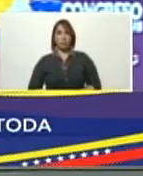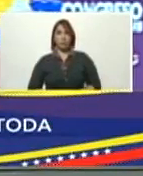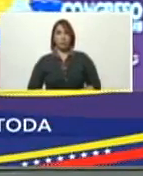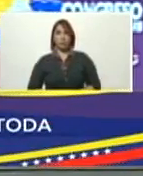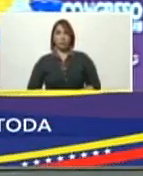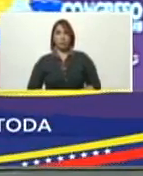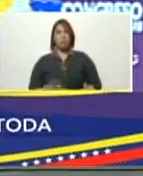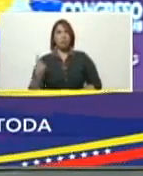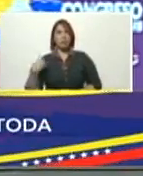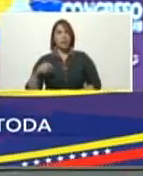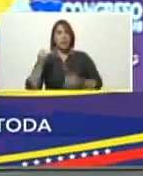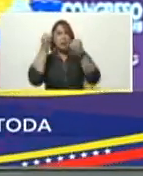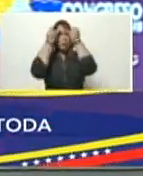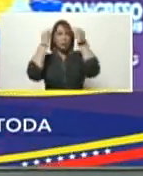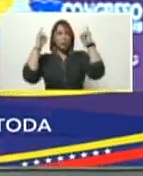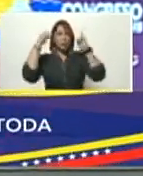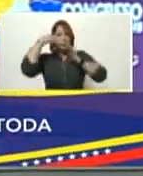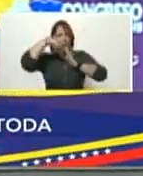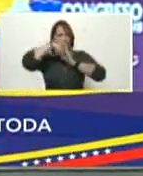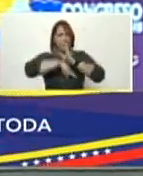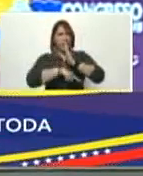en su inocencia profunda,